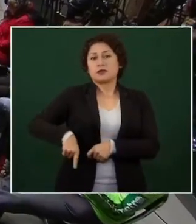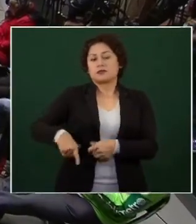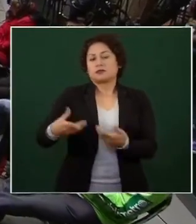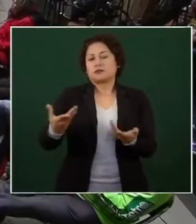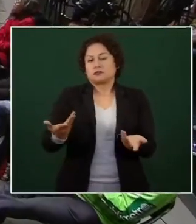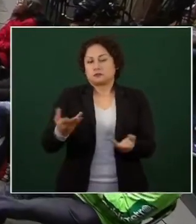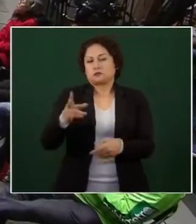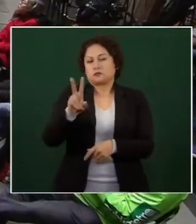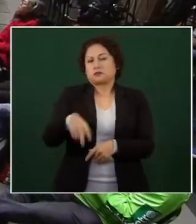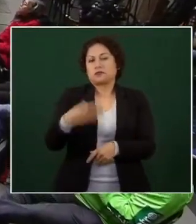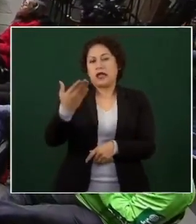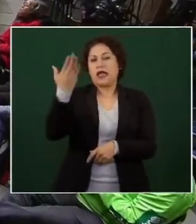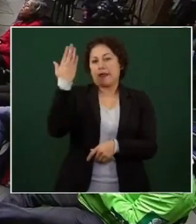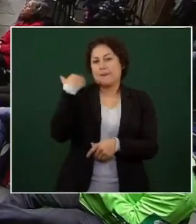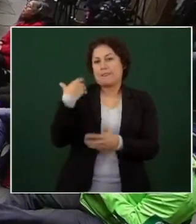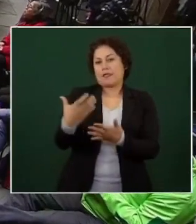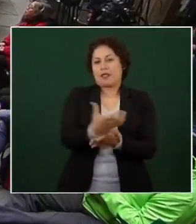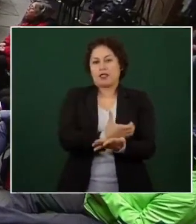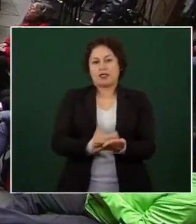ganaban de sueldo,